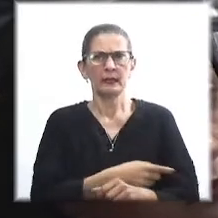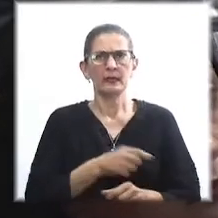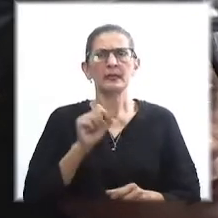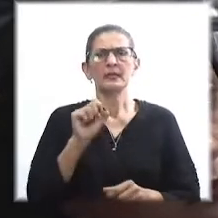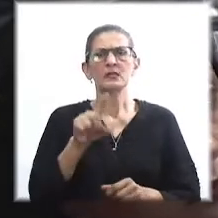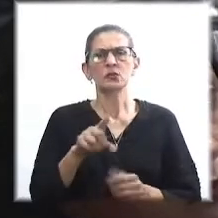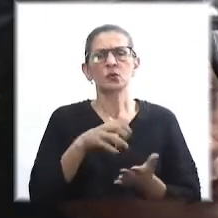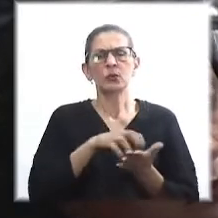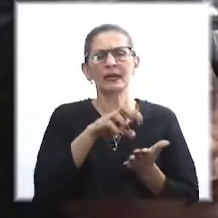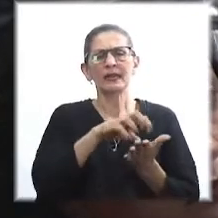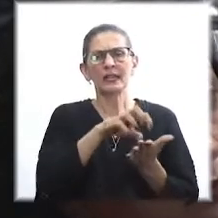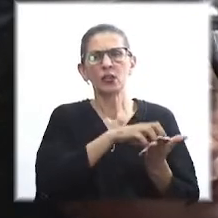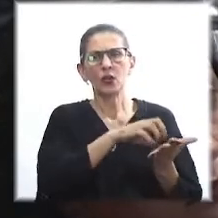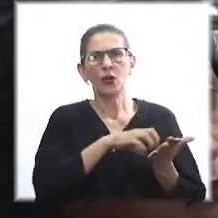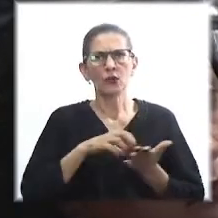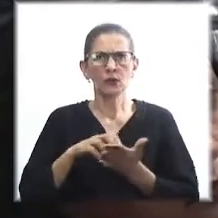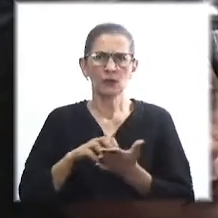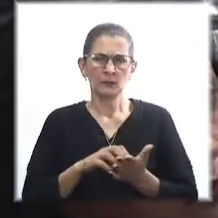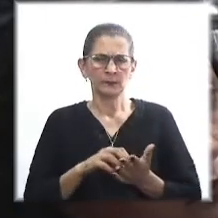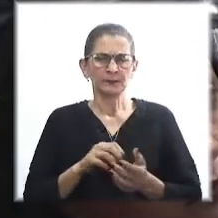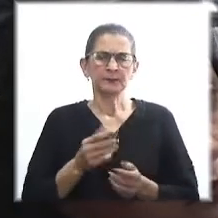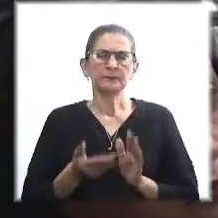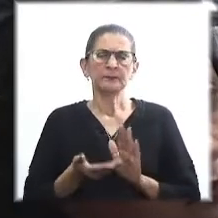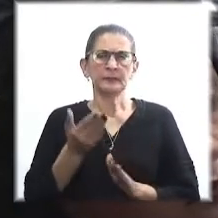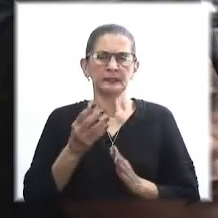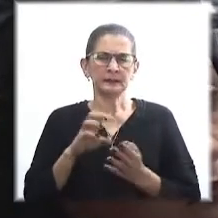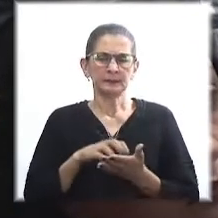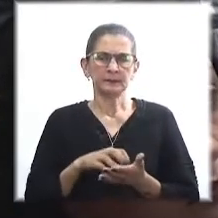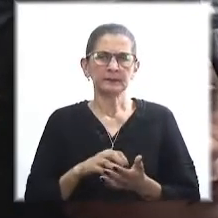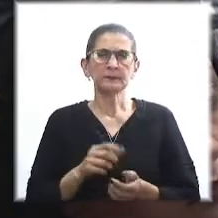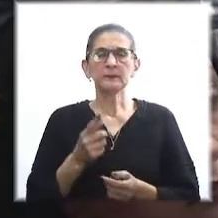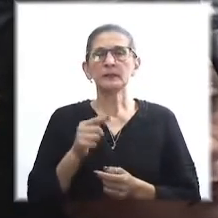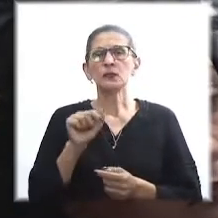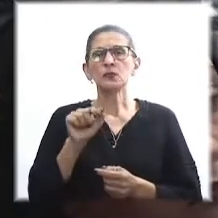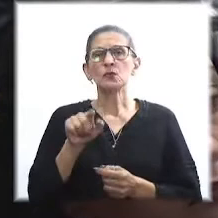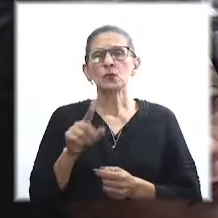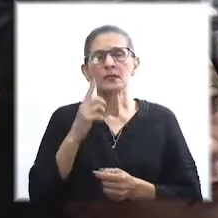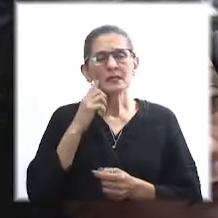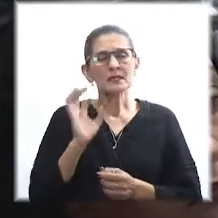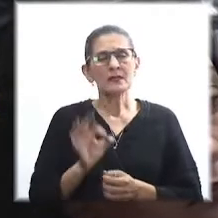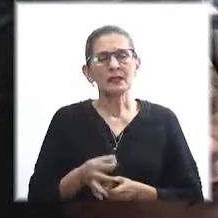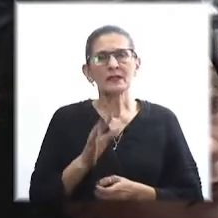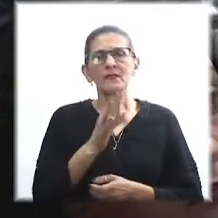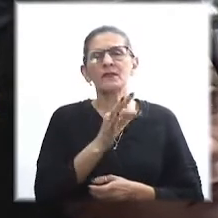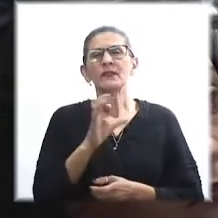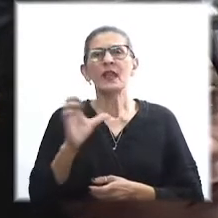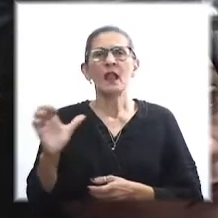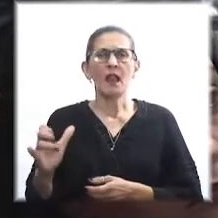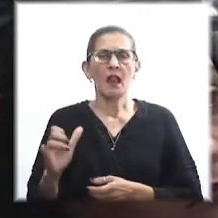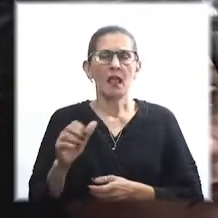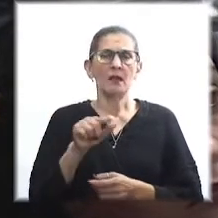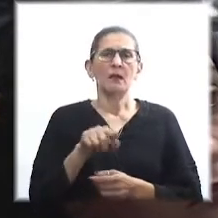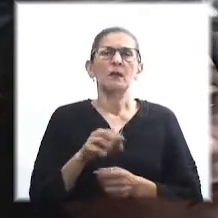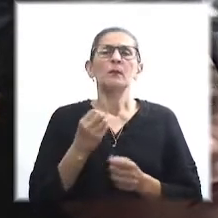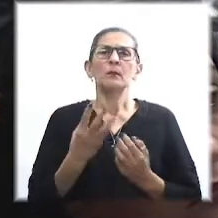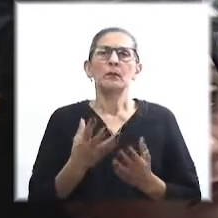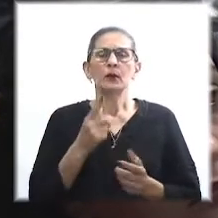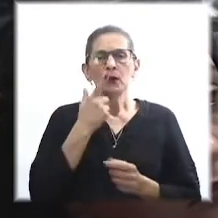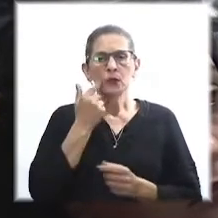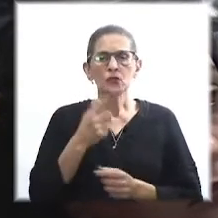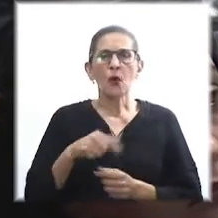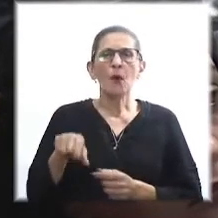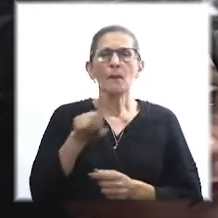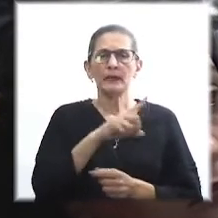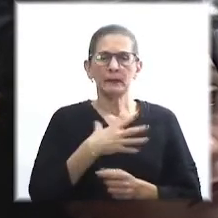de sus instituciones no mancilladas. Supo ser fiel a los principios sentados por los grandes hombres del